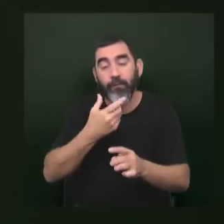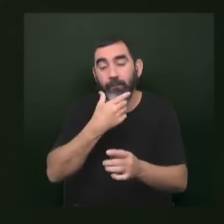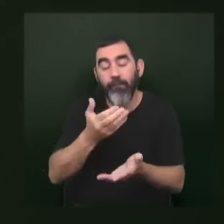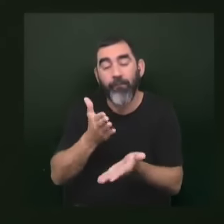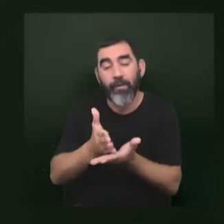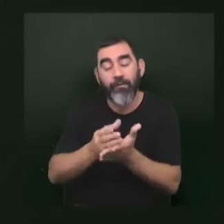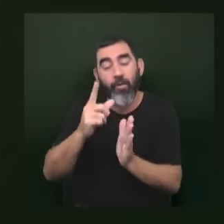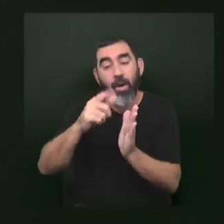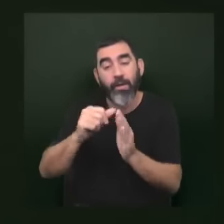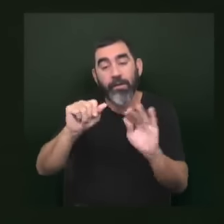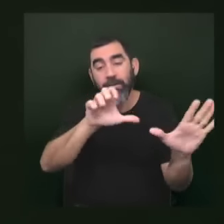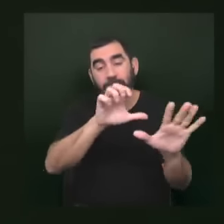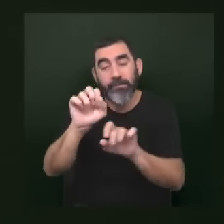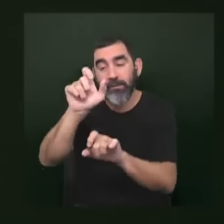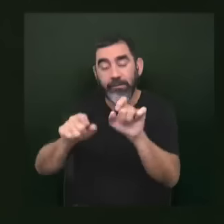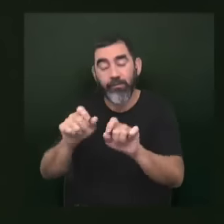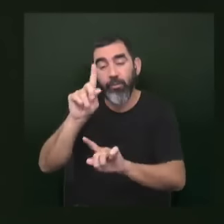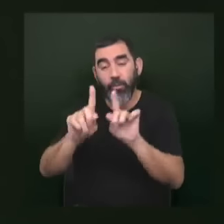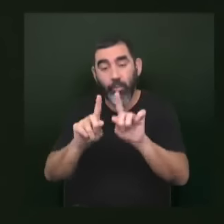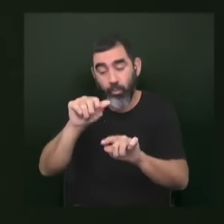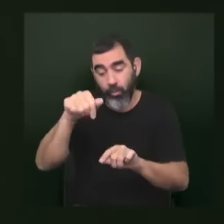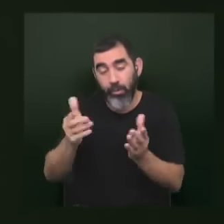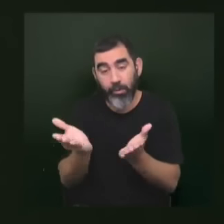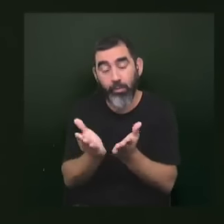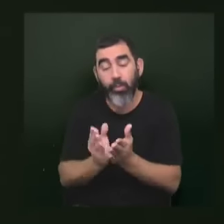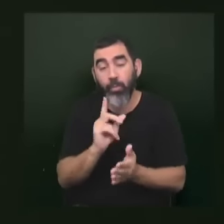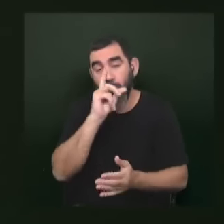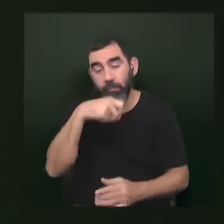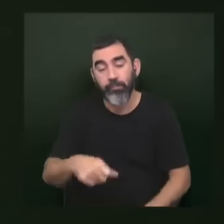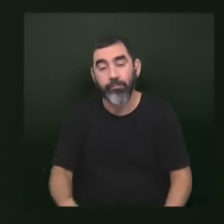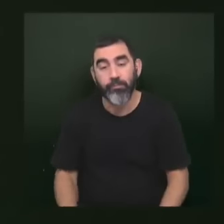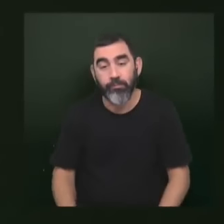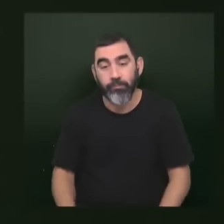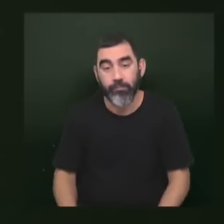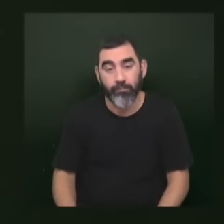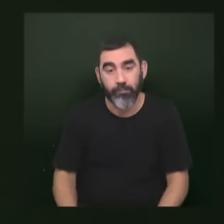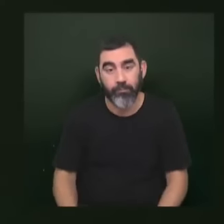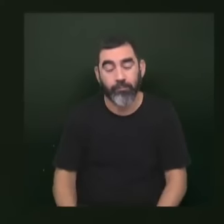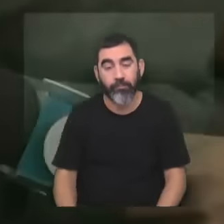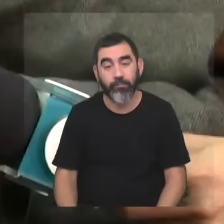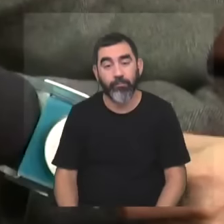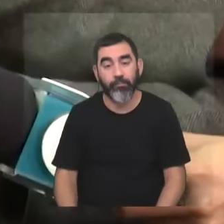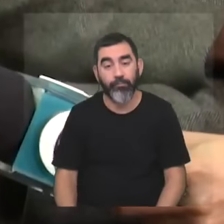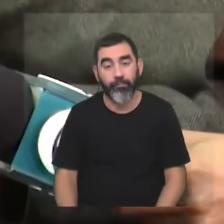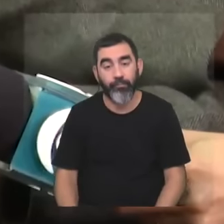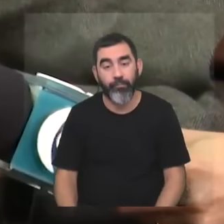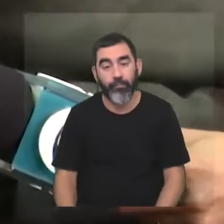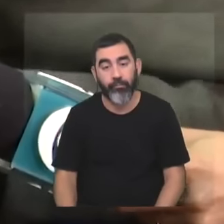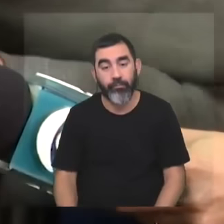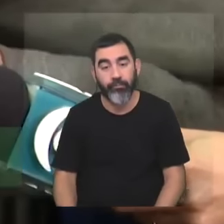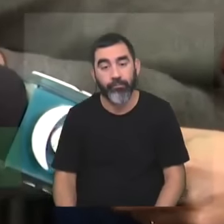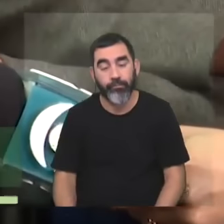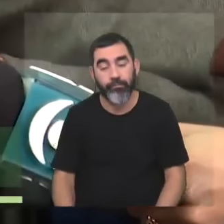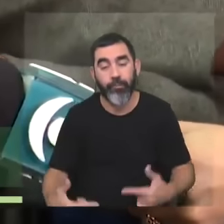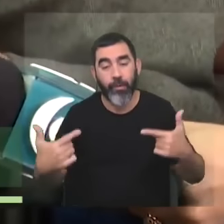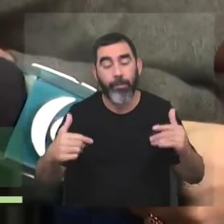600 personas universitarias que vienen a estudiar a Montevideo con este tema lo vemos en este informe el